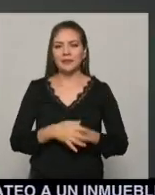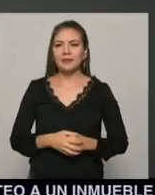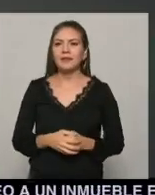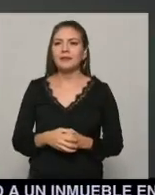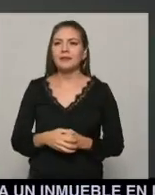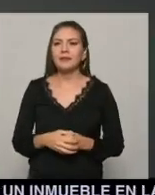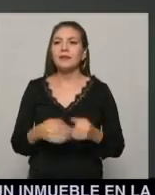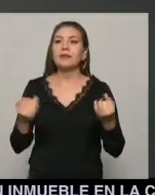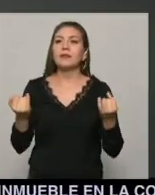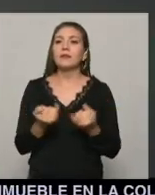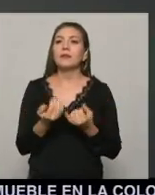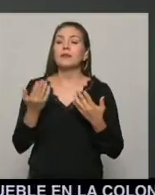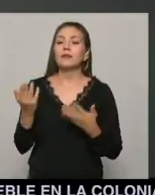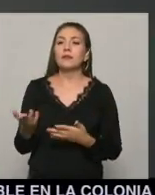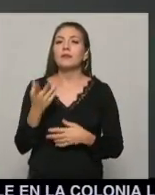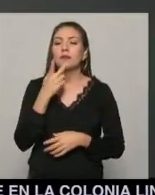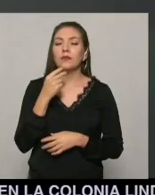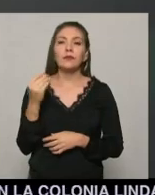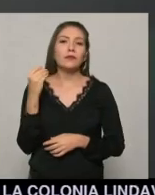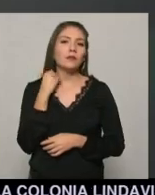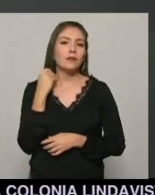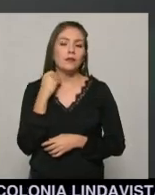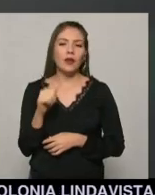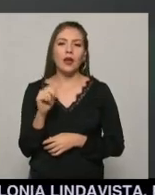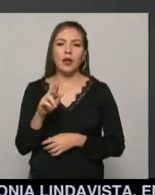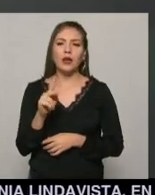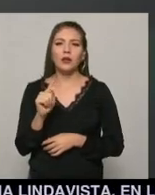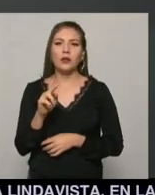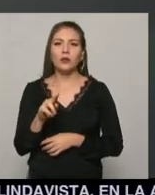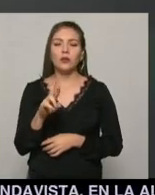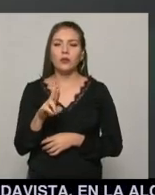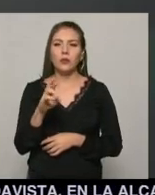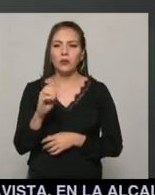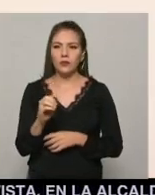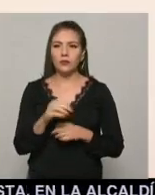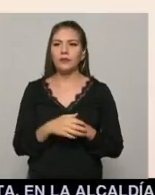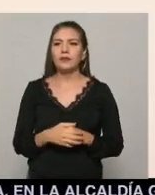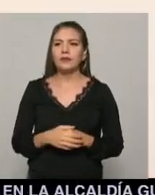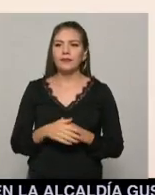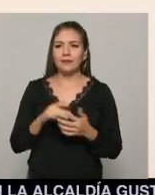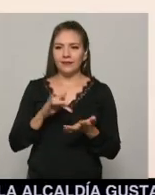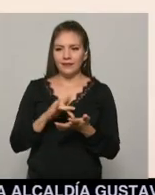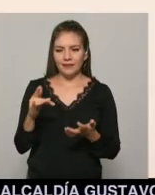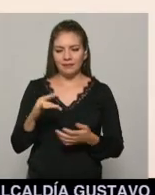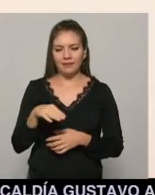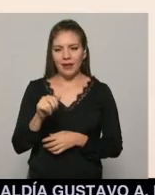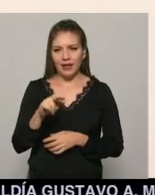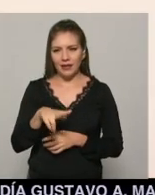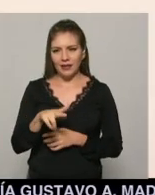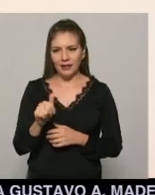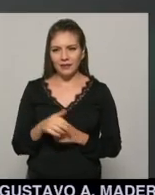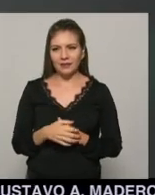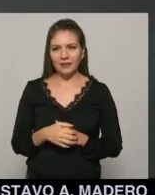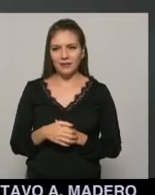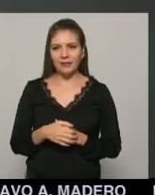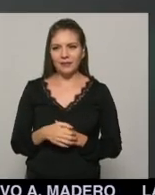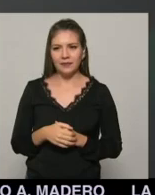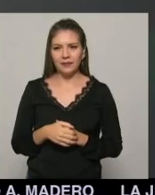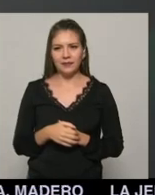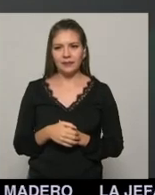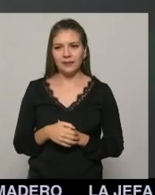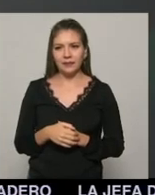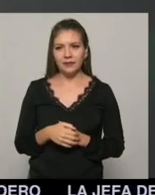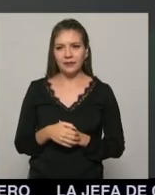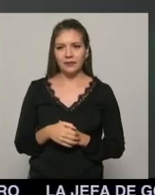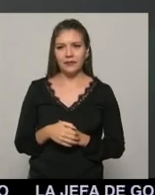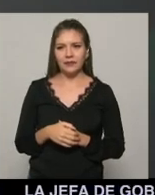también compartimos la mesa con el abogado Arturo Berlanga. Gracias, Mariana. Muchísimas gracias por tu valiosa